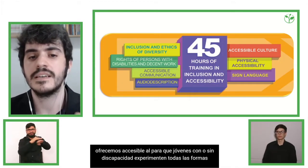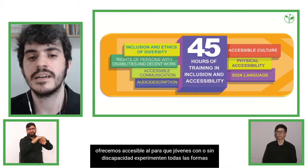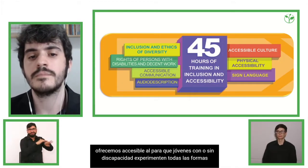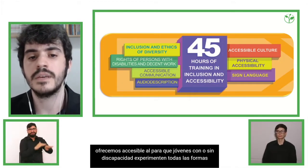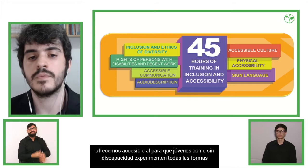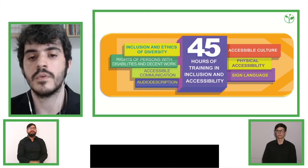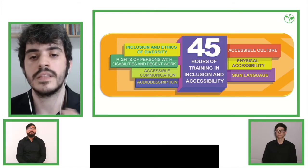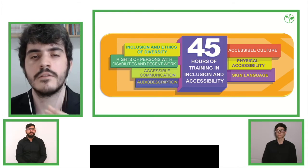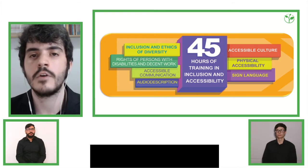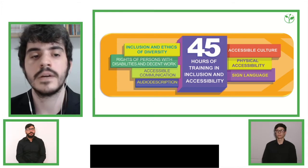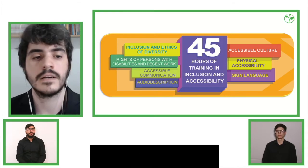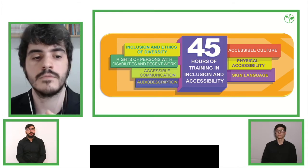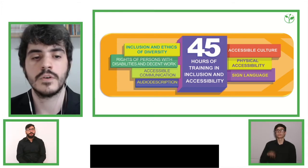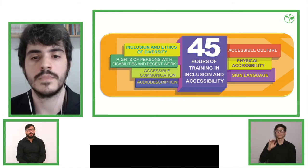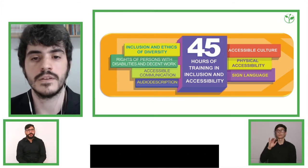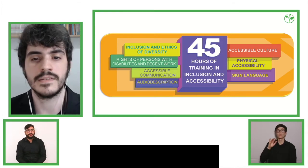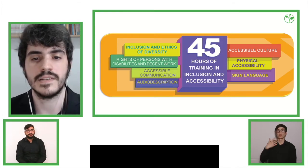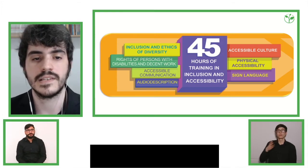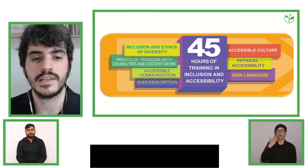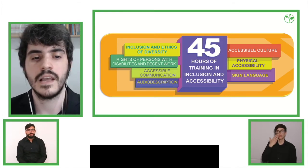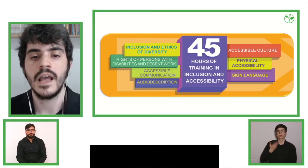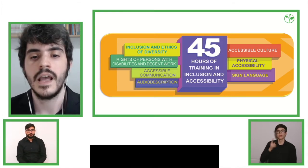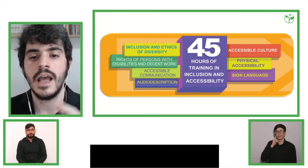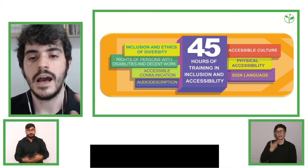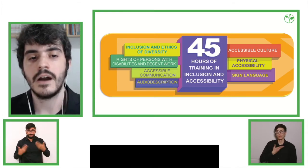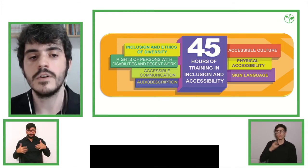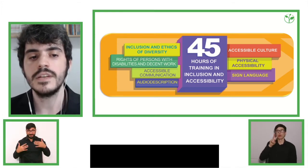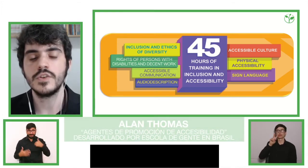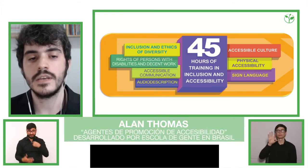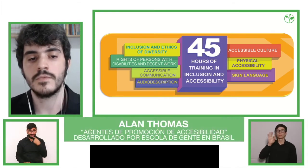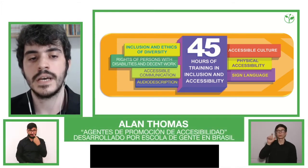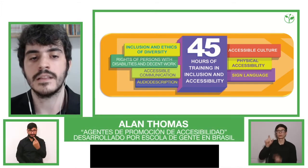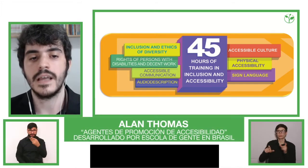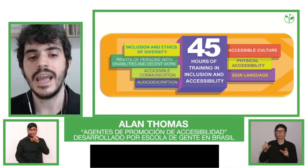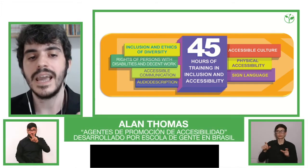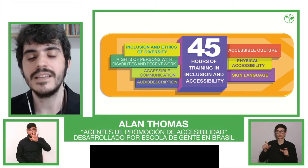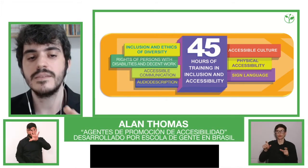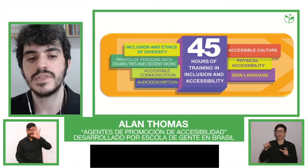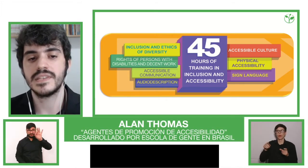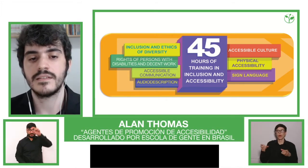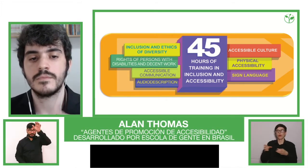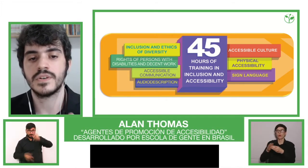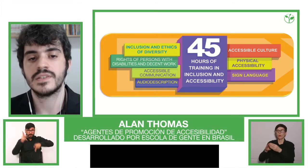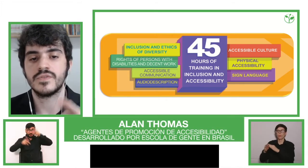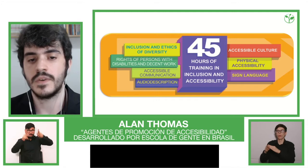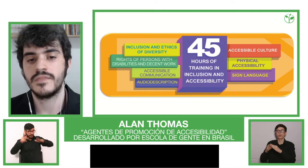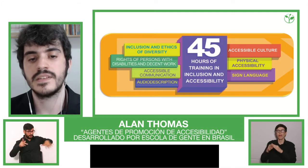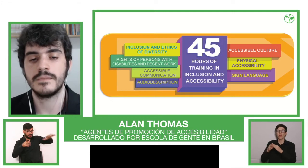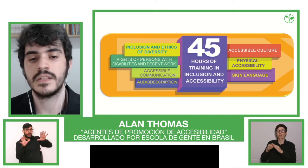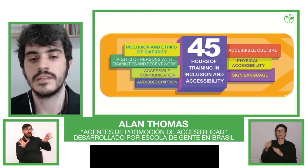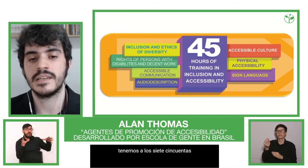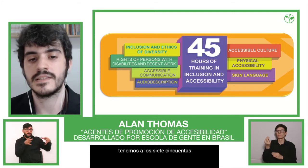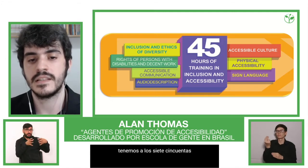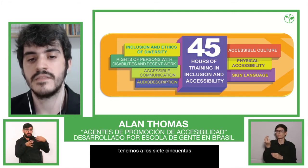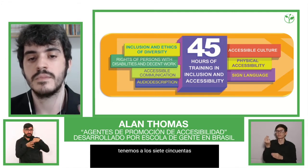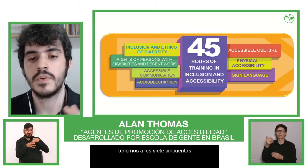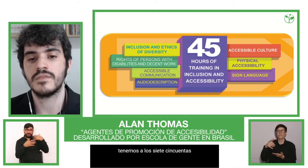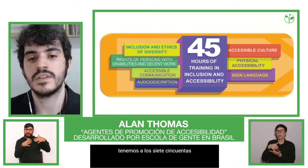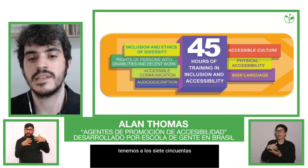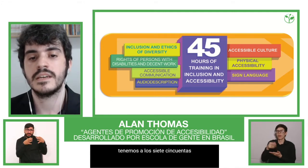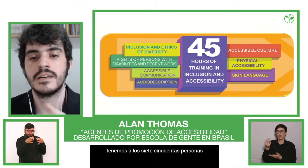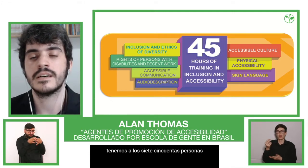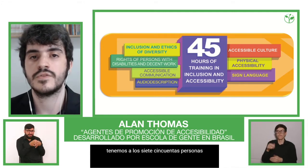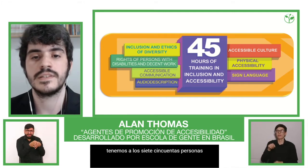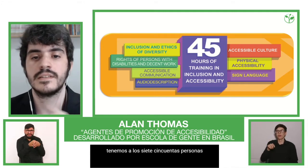a 250 personas en comunidades de bajos recursos y de acuerdo a las necesidades de las personas